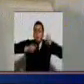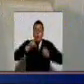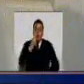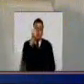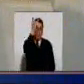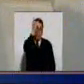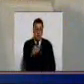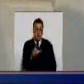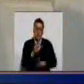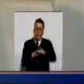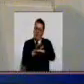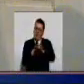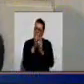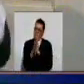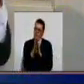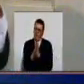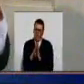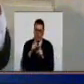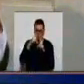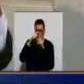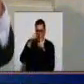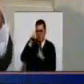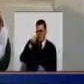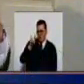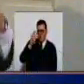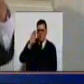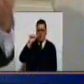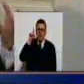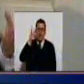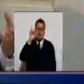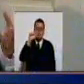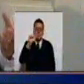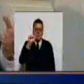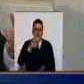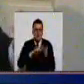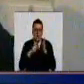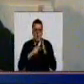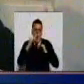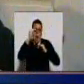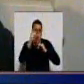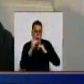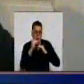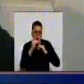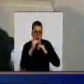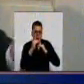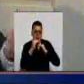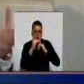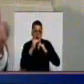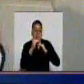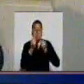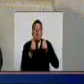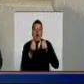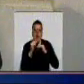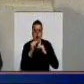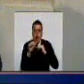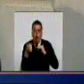definición, senadores y senadoras y colombianos, el precio base de una subasta es bajo, porque de lo que se trata es de